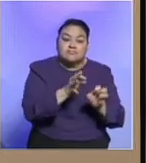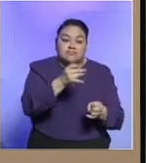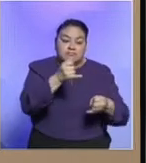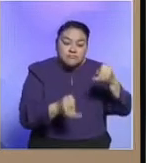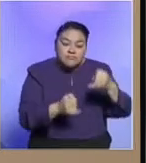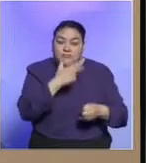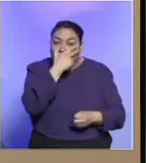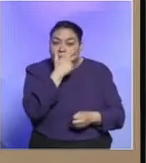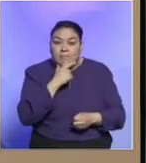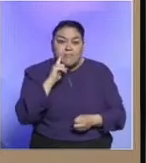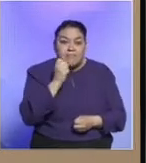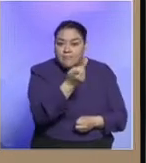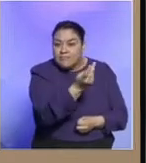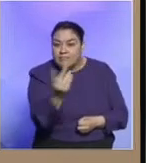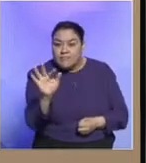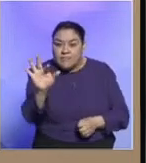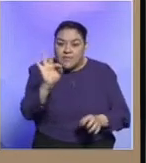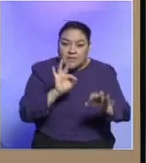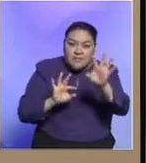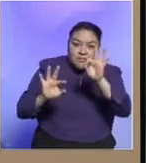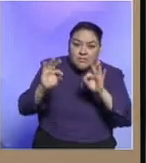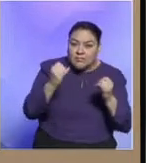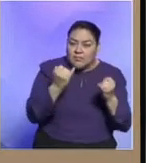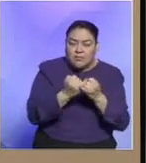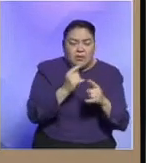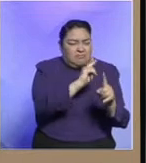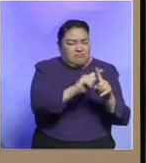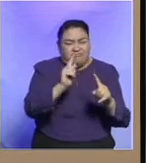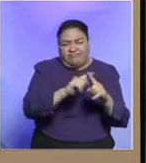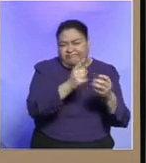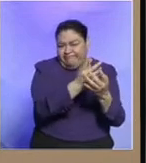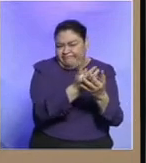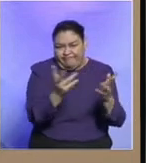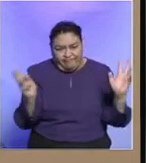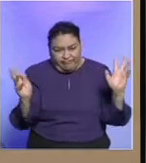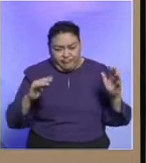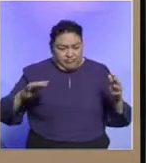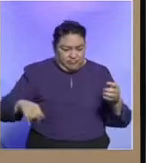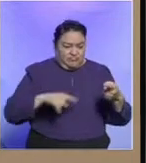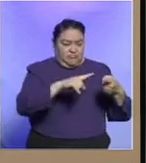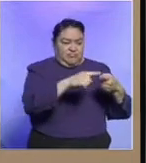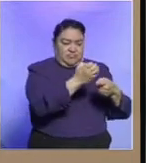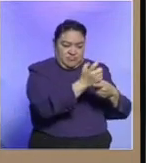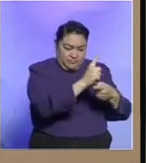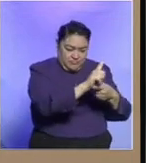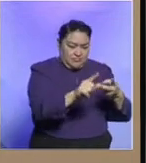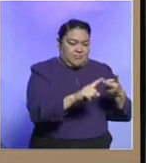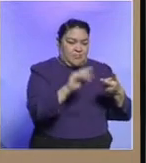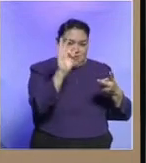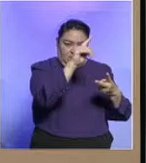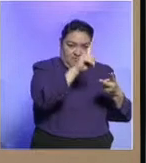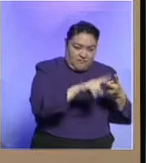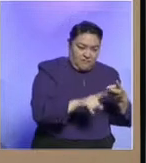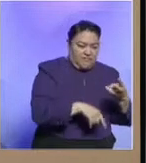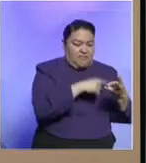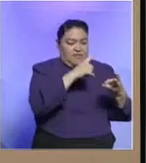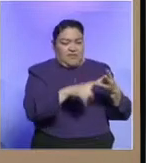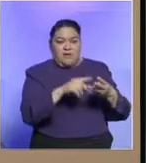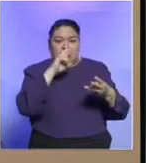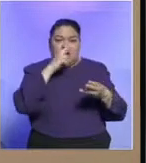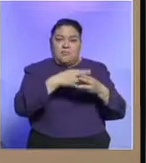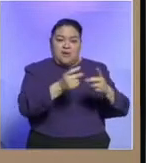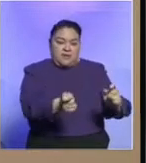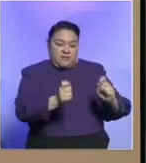juezas y jueces, si un proceso electoral de cualquier índole de estos que he mencionado no son competencia de este